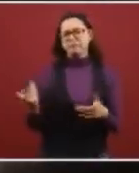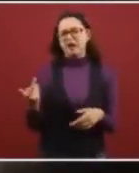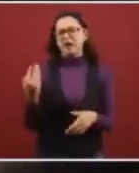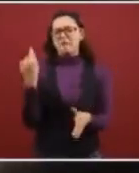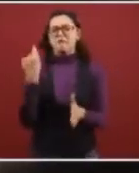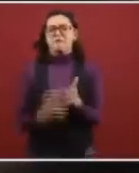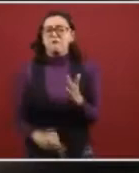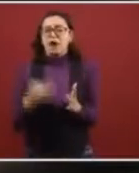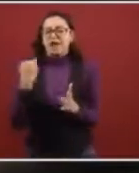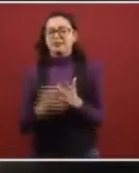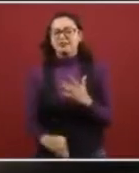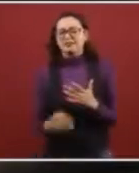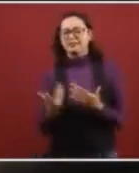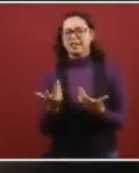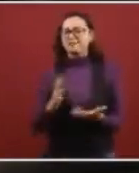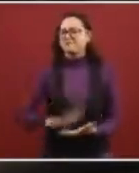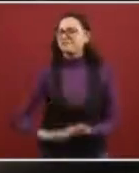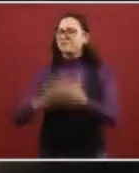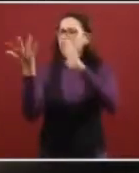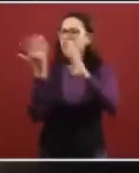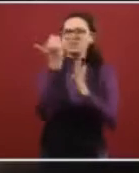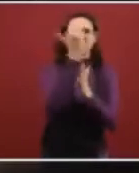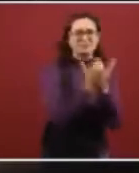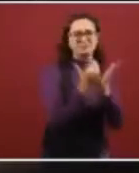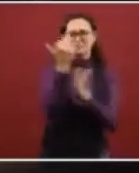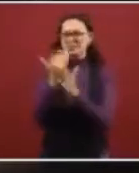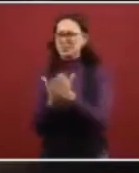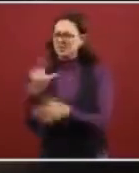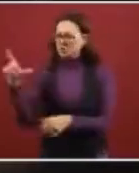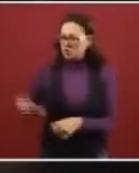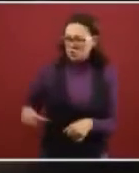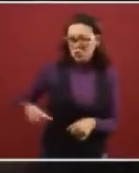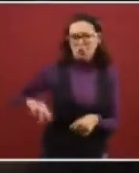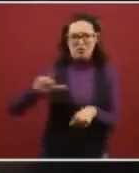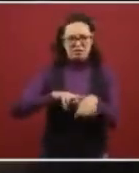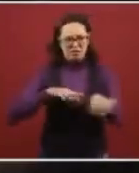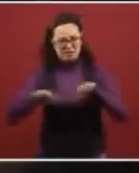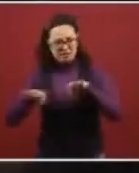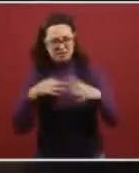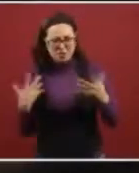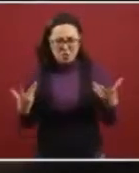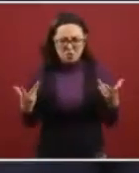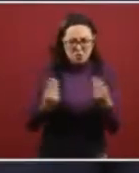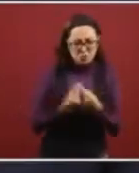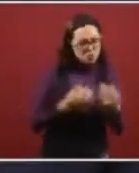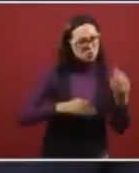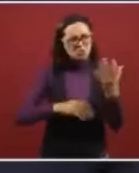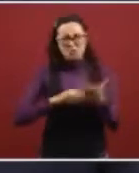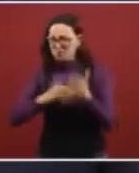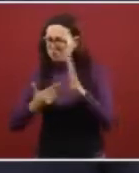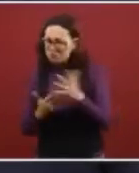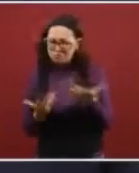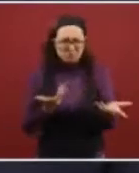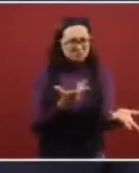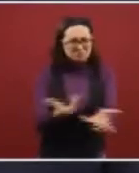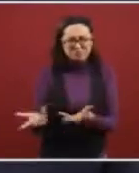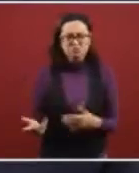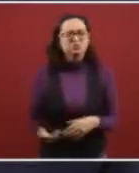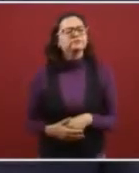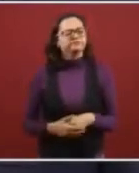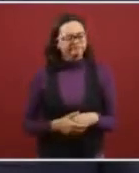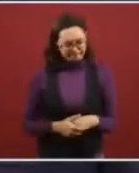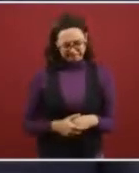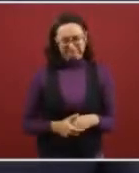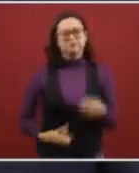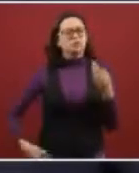de la violencia en las entidades? ¿Han colaborado los gobernadores, el poder judicial, la estrategia federal? Todos han ayudado.